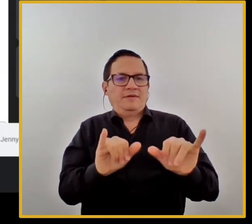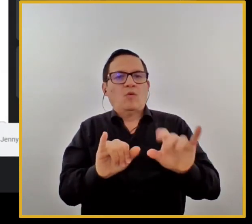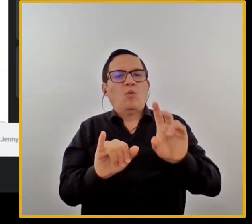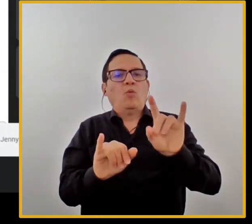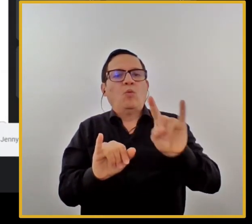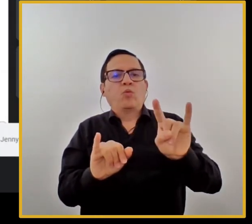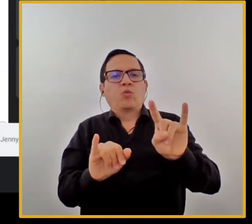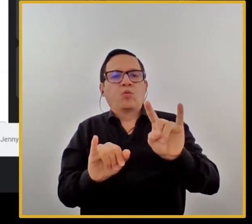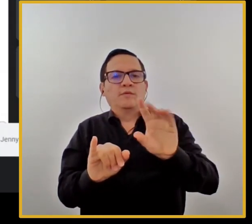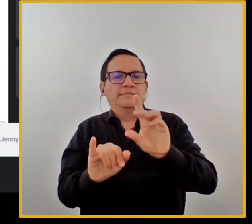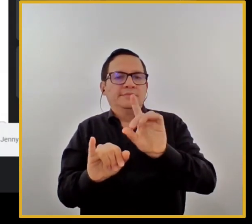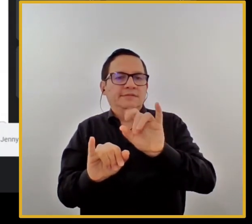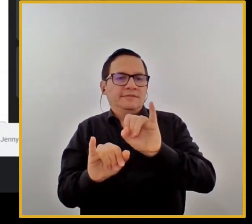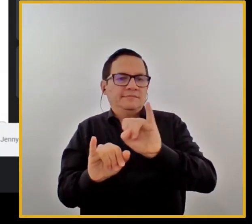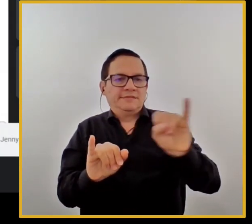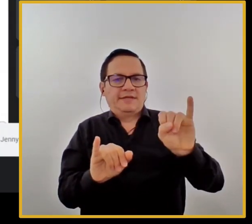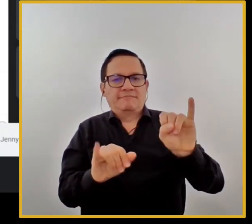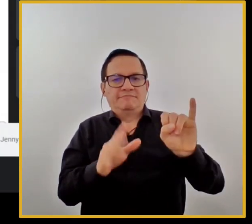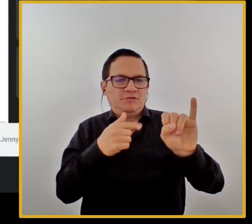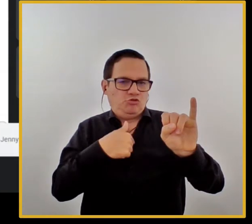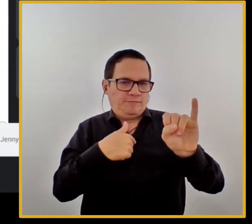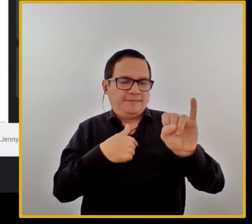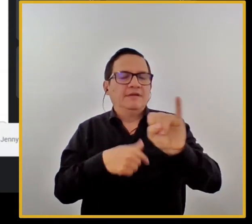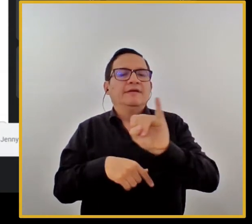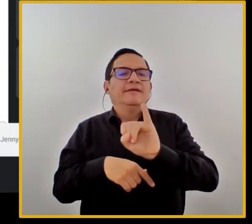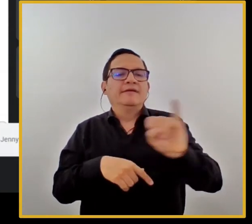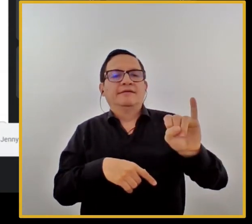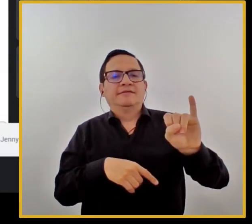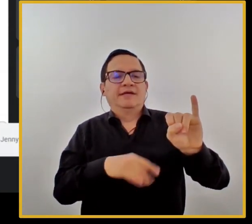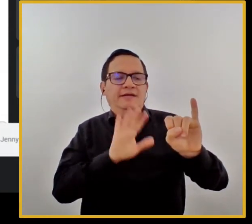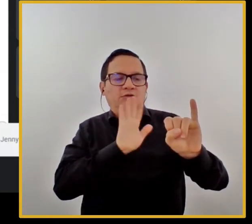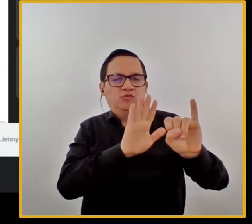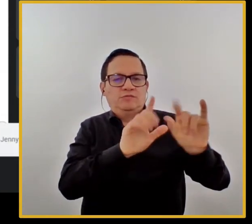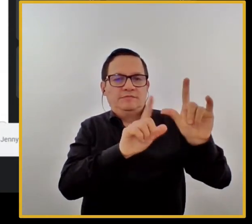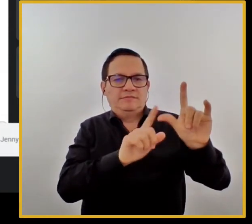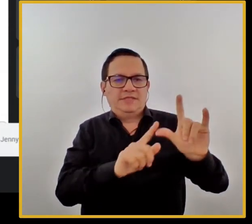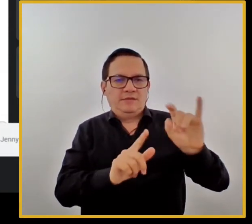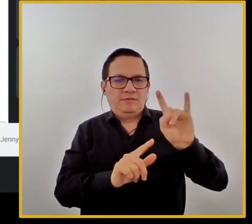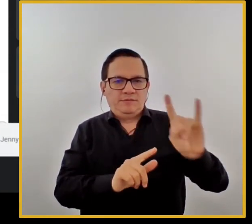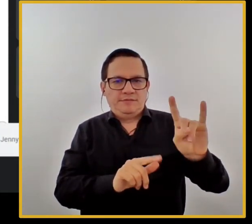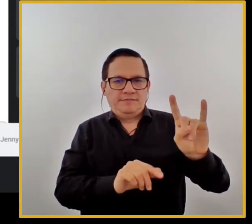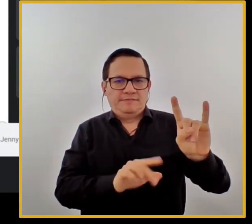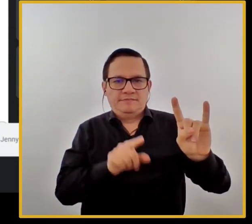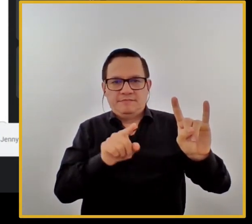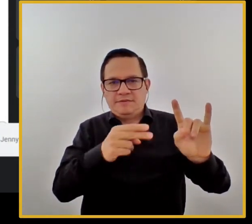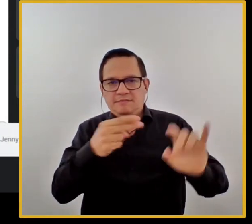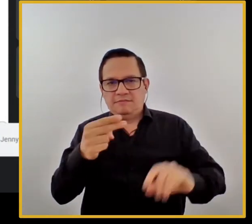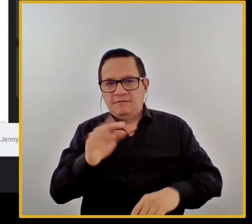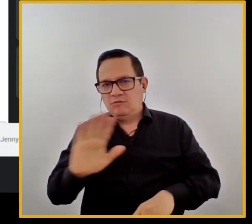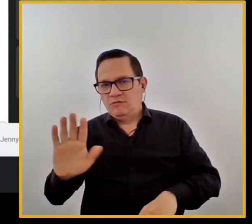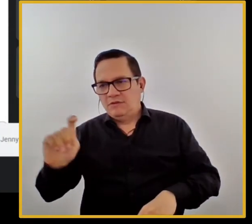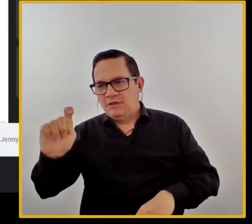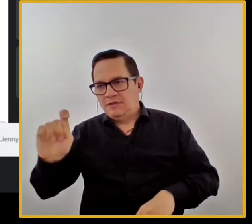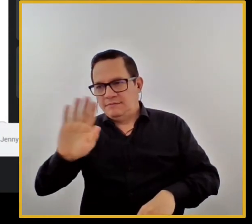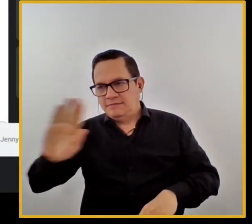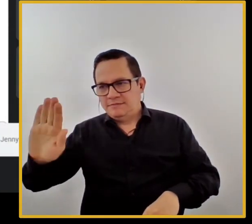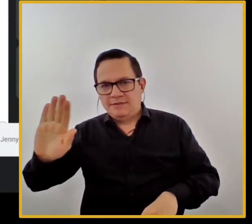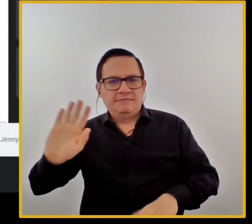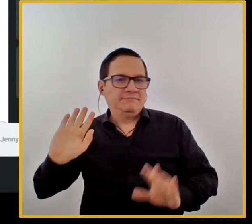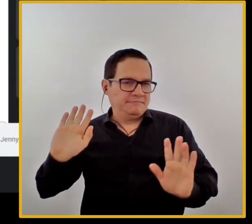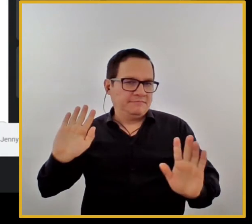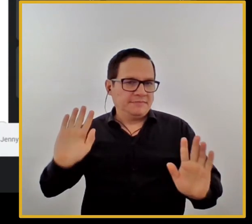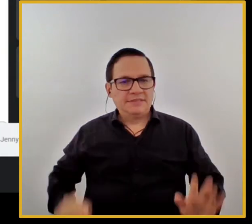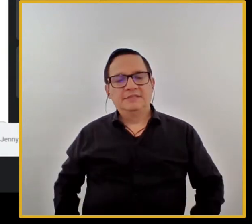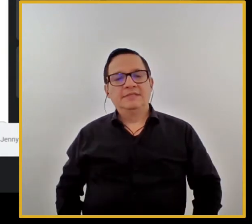U a un lado, ¿cierto? Y lo que usted me dice es que esta U que está